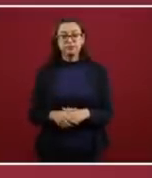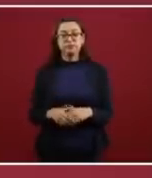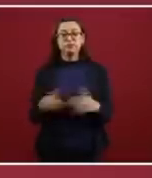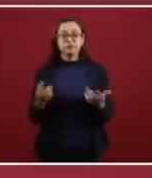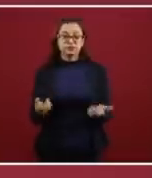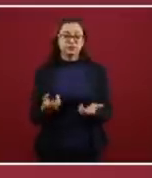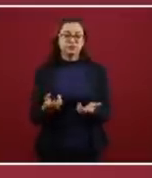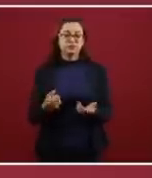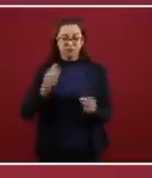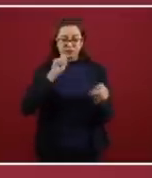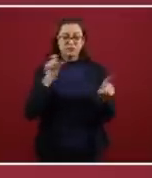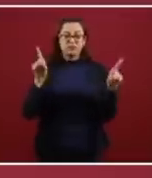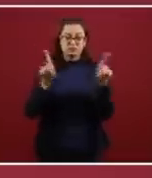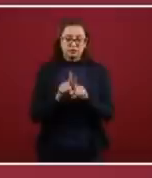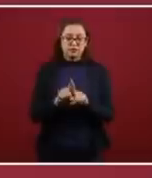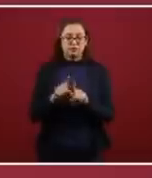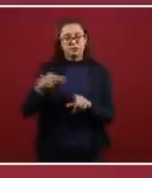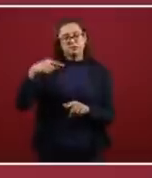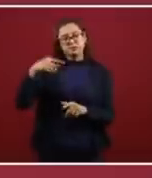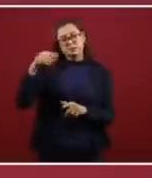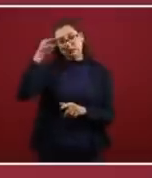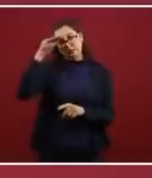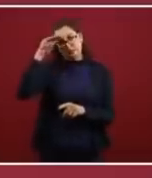Esto ya también lo estamos viendo.